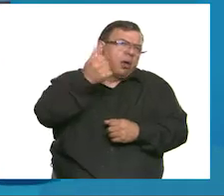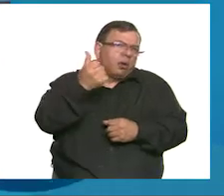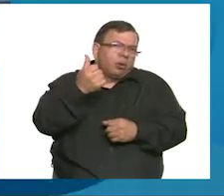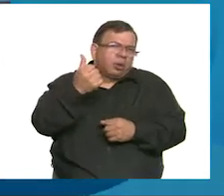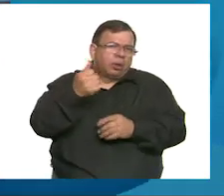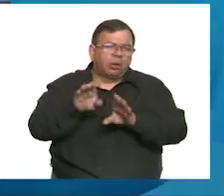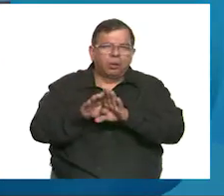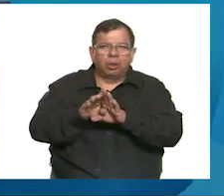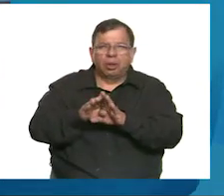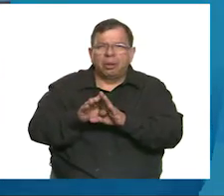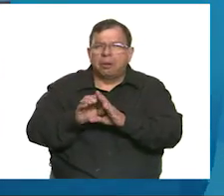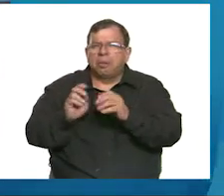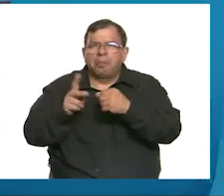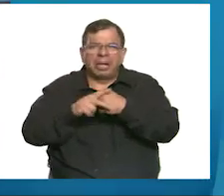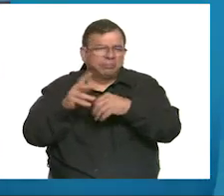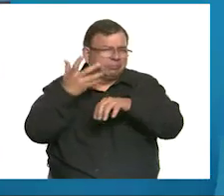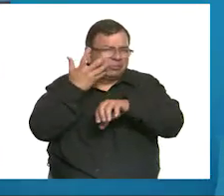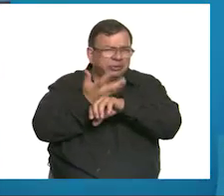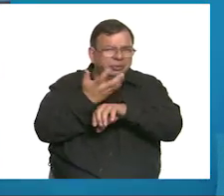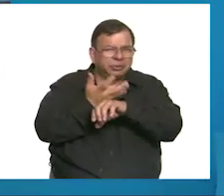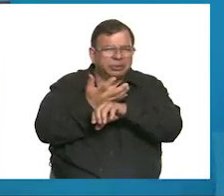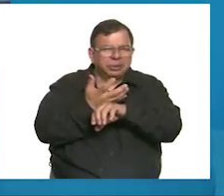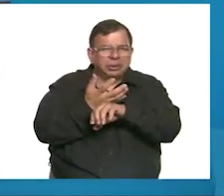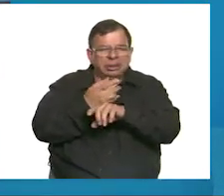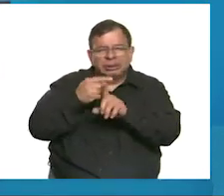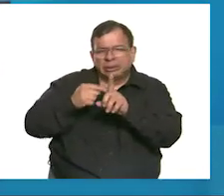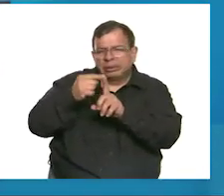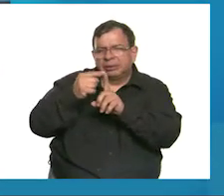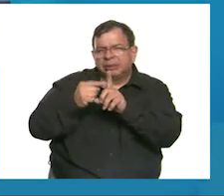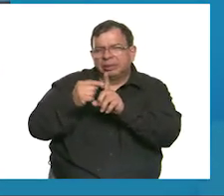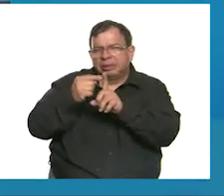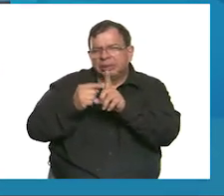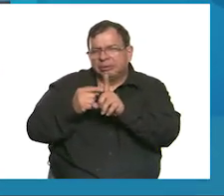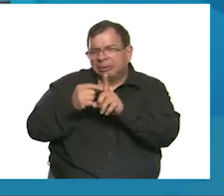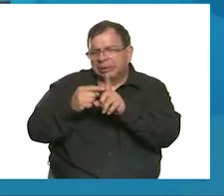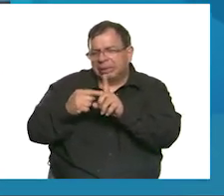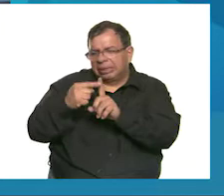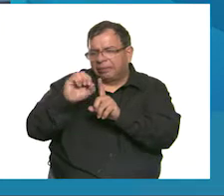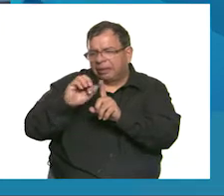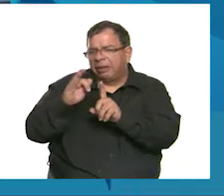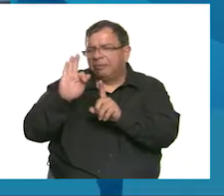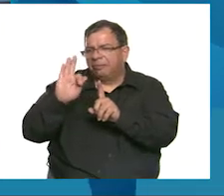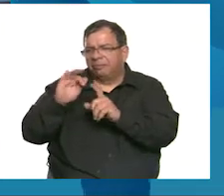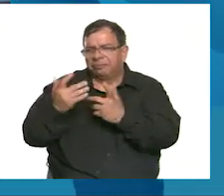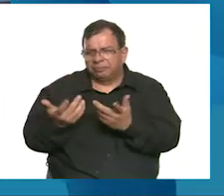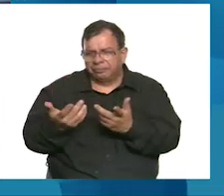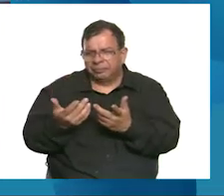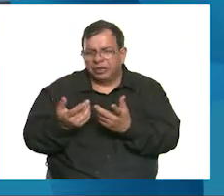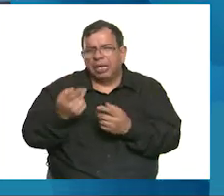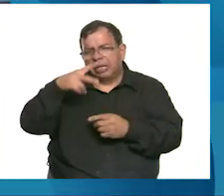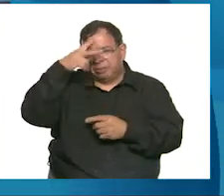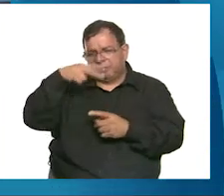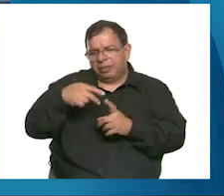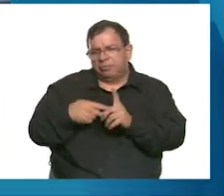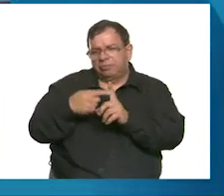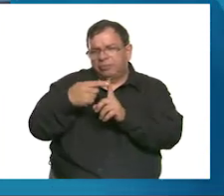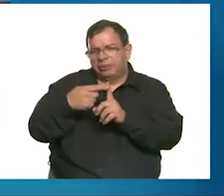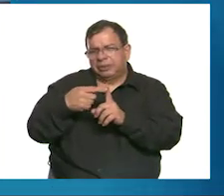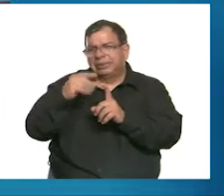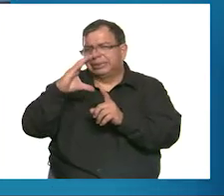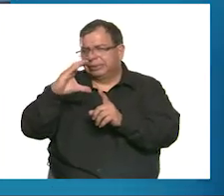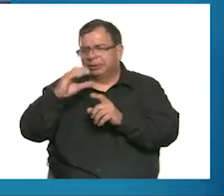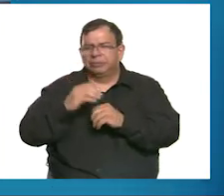hablar que en países como en Estados Unidos miden la temperatura en Fahrenheit, pero en México utilizamos la escala